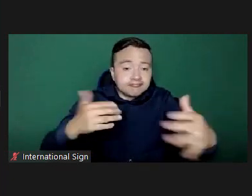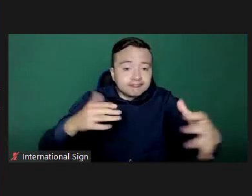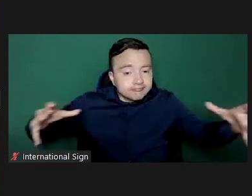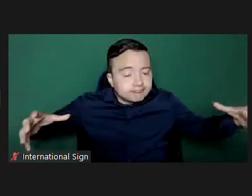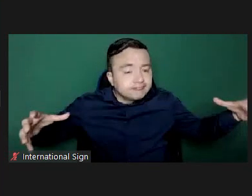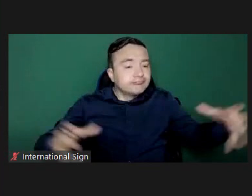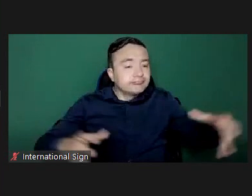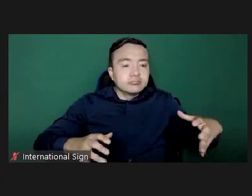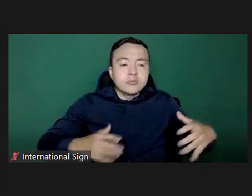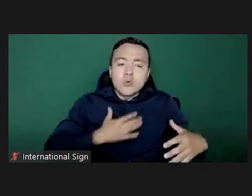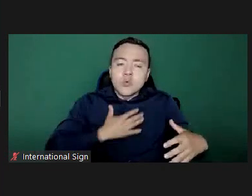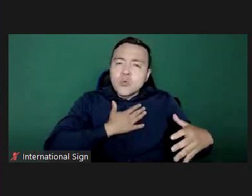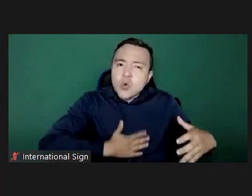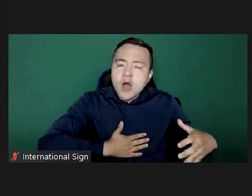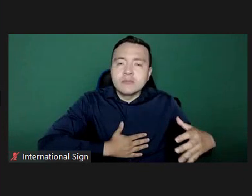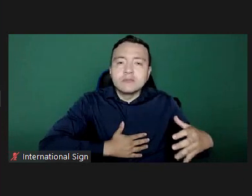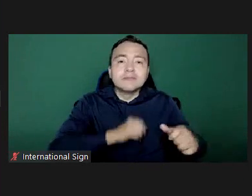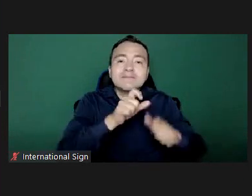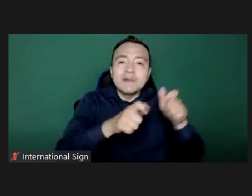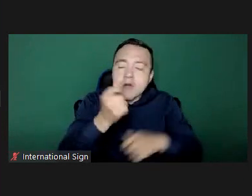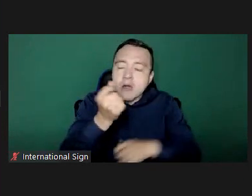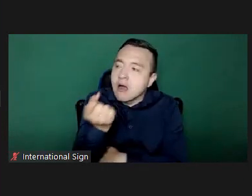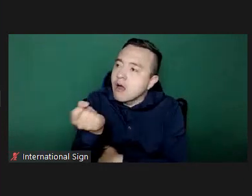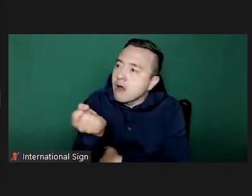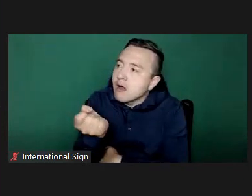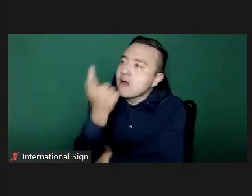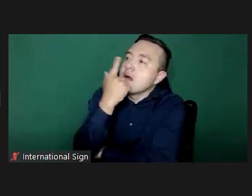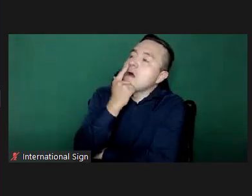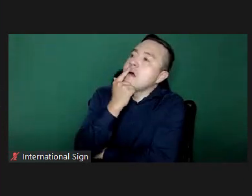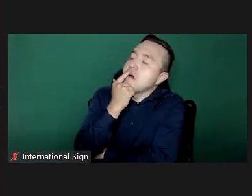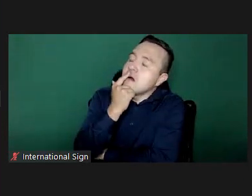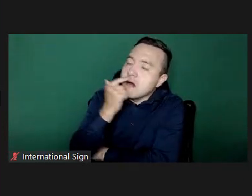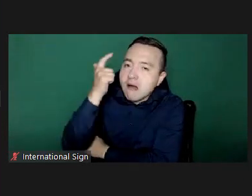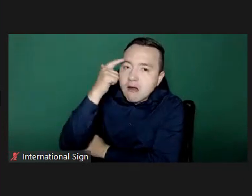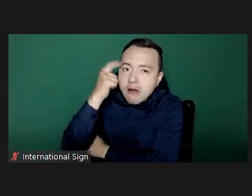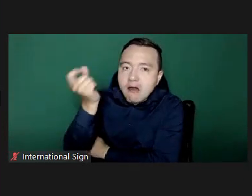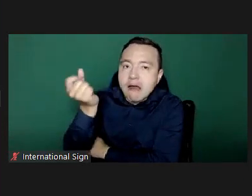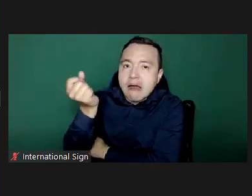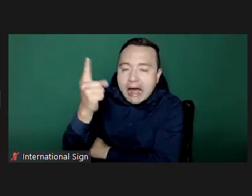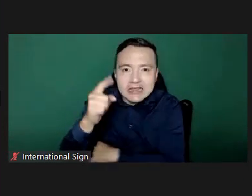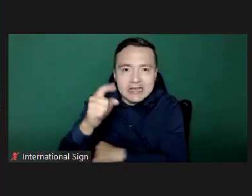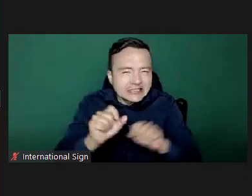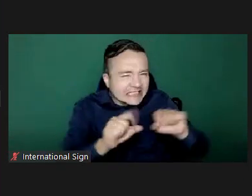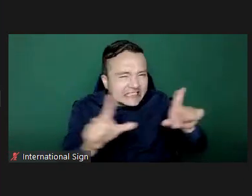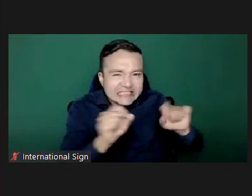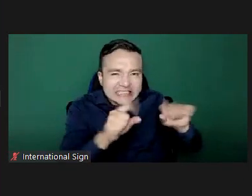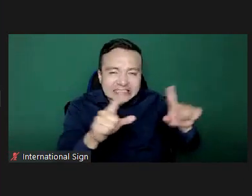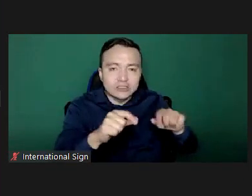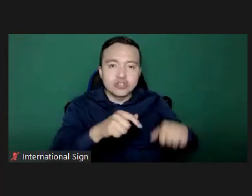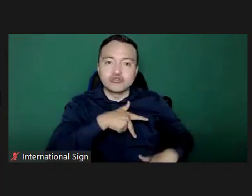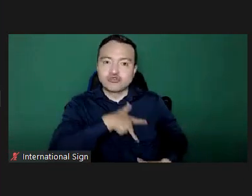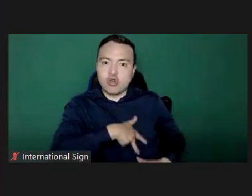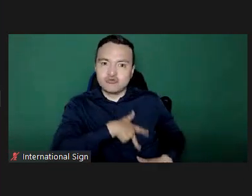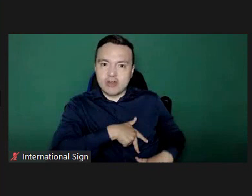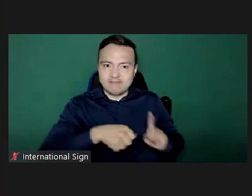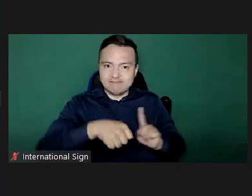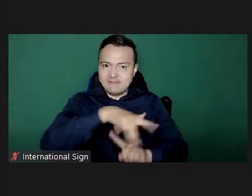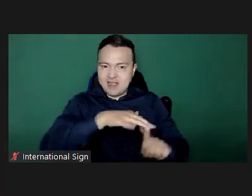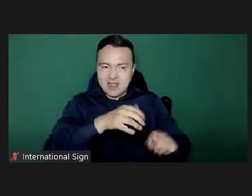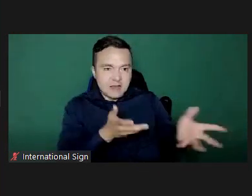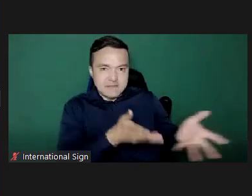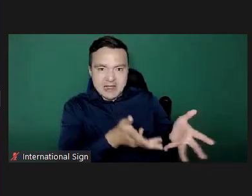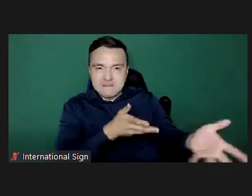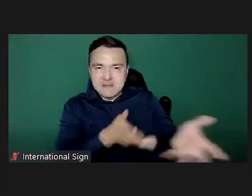una concientización por los medios sociales. También promovimos el aspecto nutricional. En